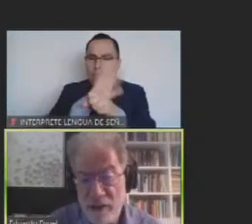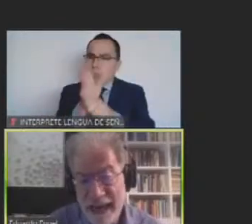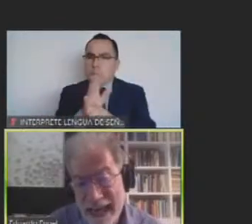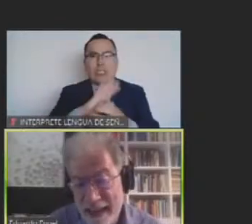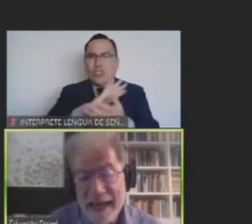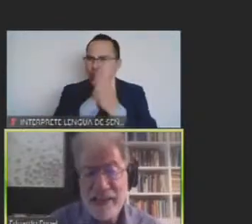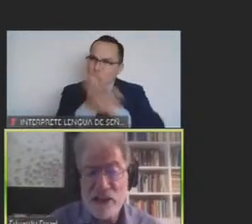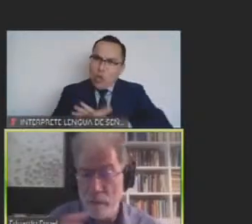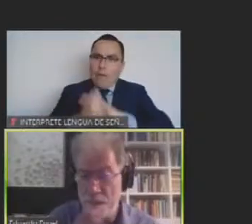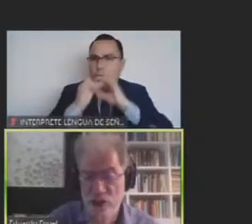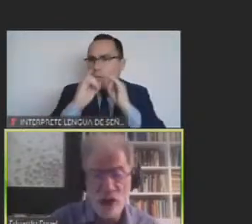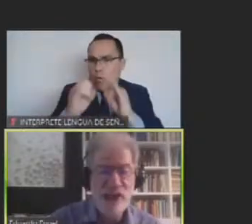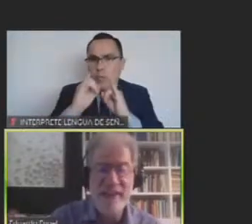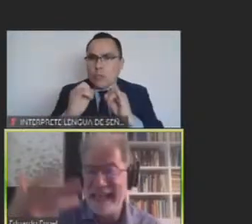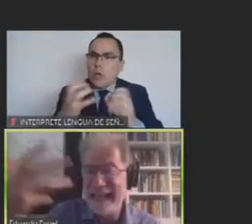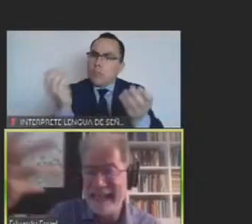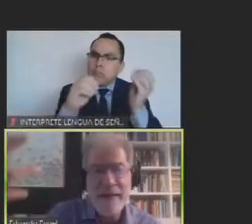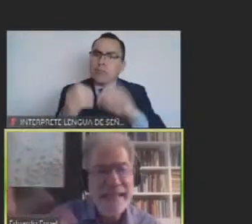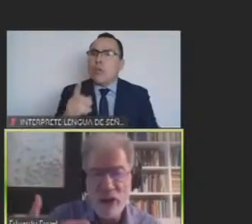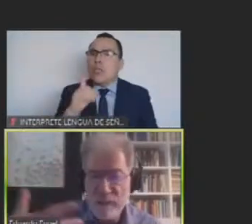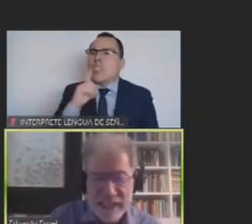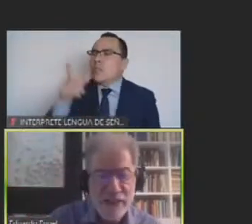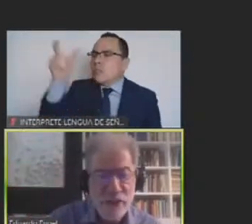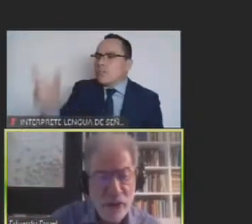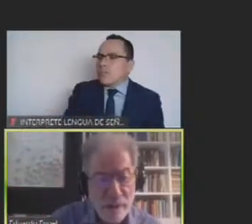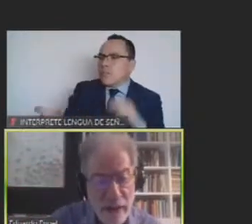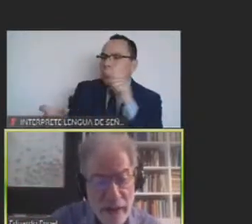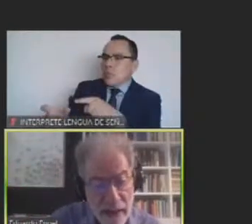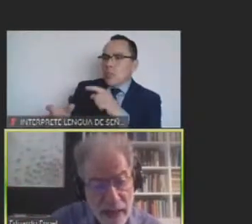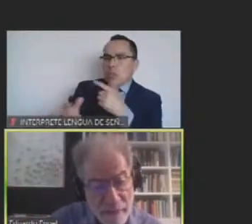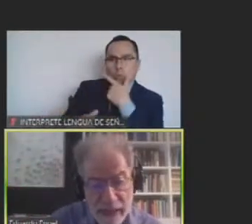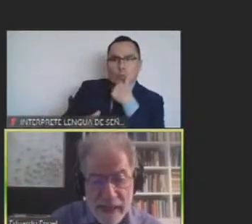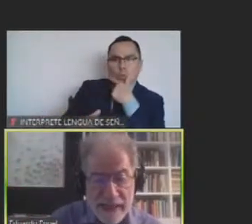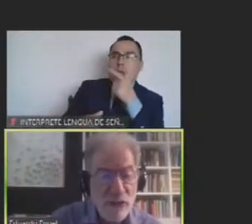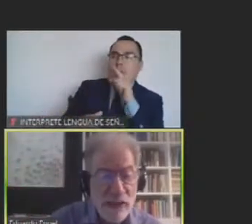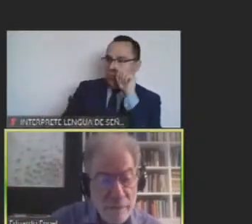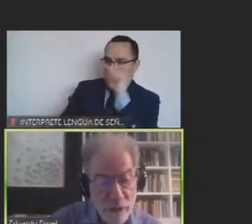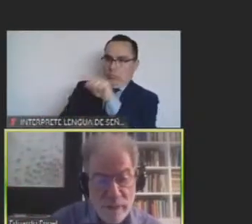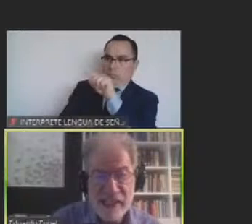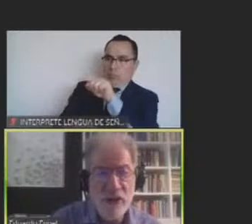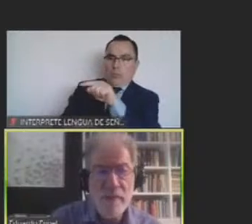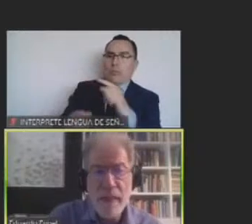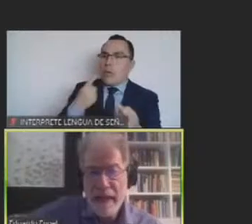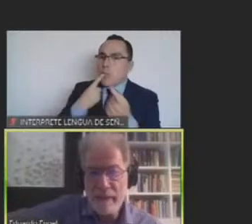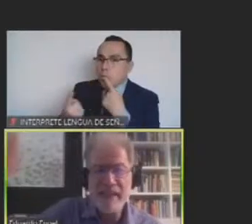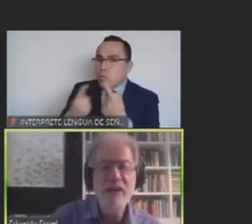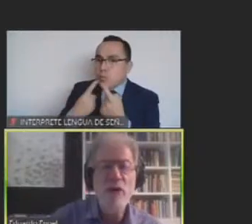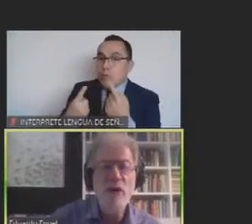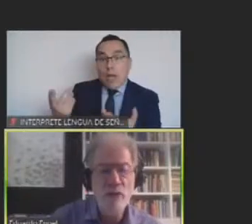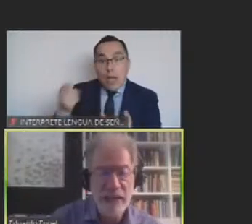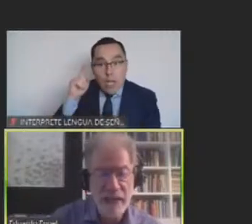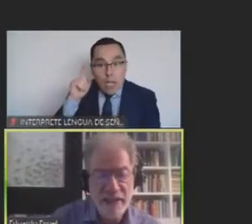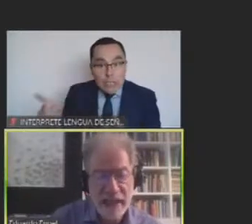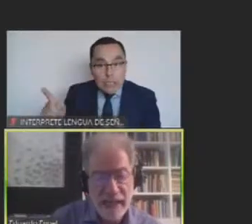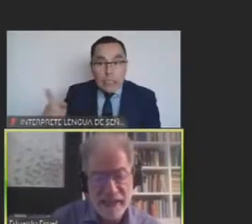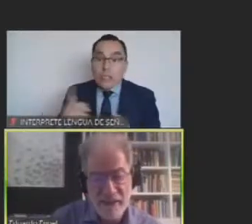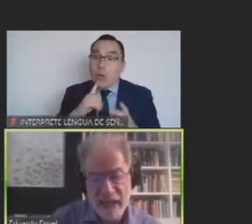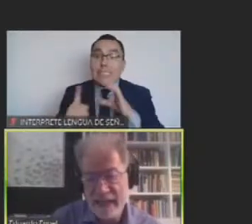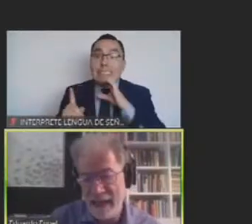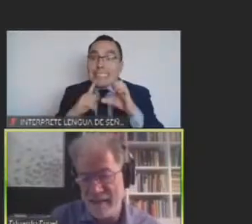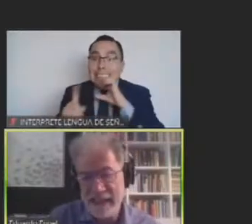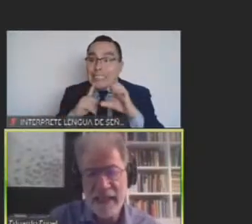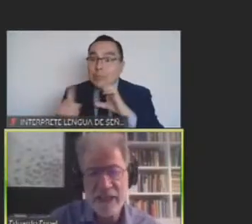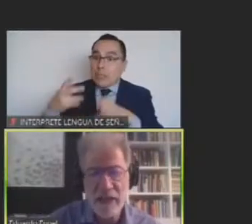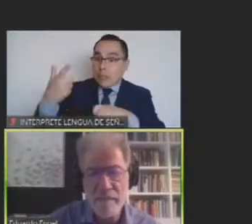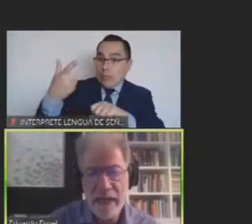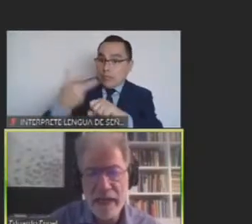información sobre cada caso sospechoso, evidentemente anonimizándolo, y está toda esa información para hacer los cruces del caso. Ahí